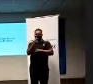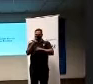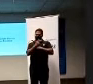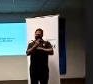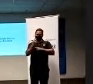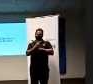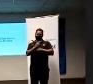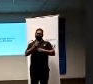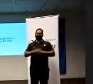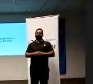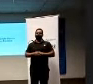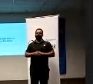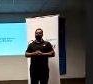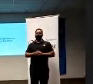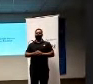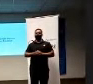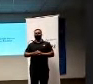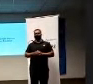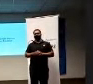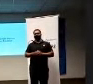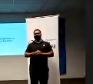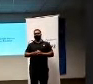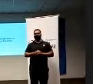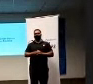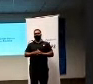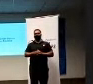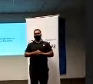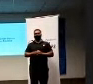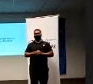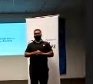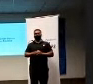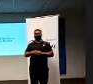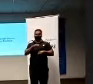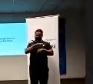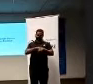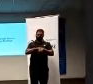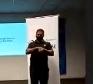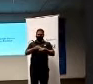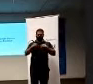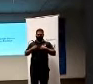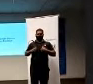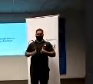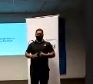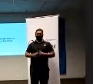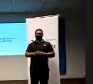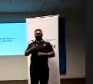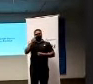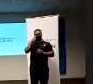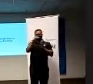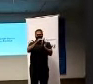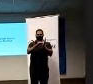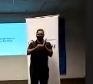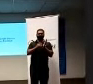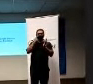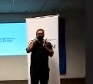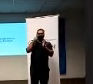Bueno, la forma en que nosotros, el Ministerio de Salud, suele presentar los casos de COVID, siempre tenemos en